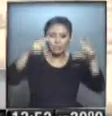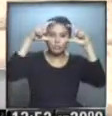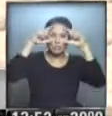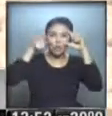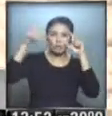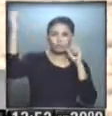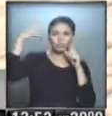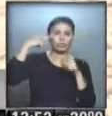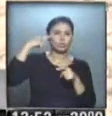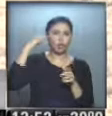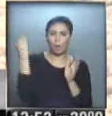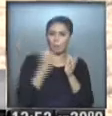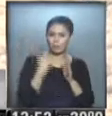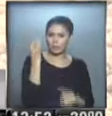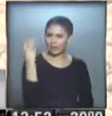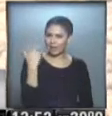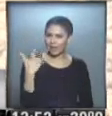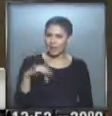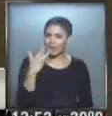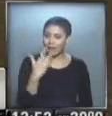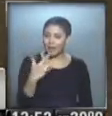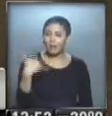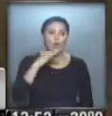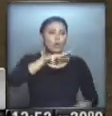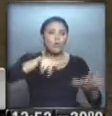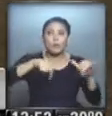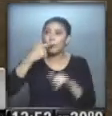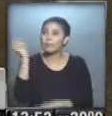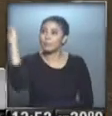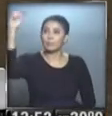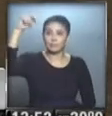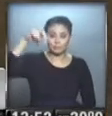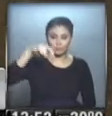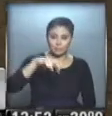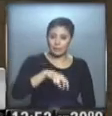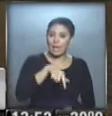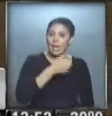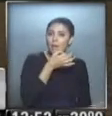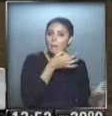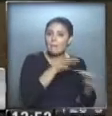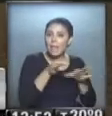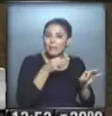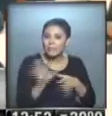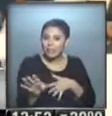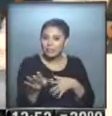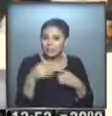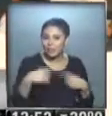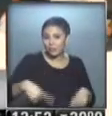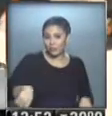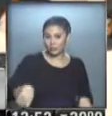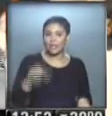de marca. Y al robar esto, baja y vende abajo a